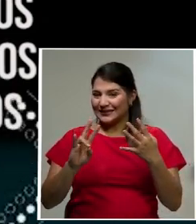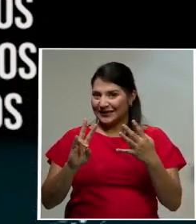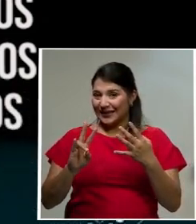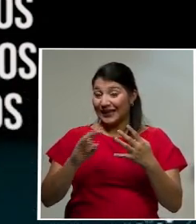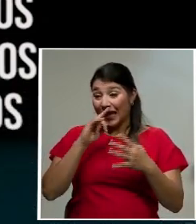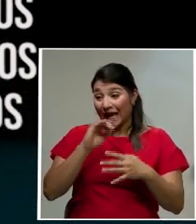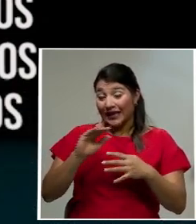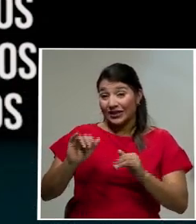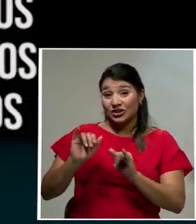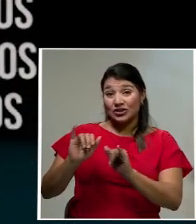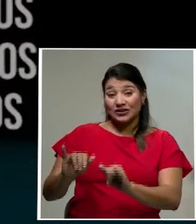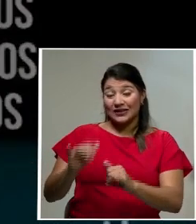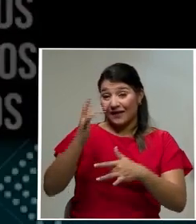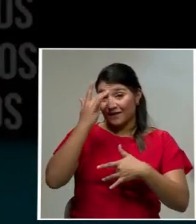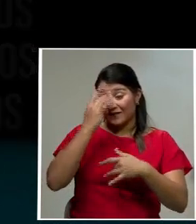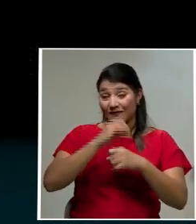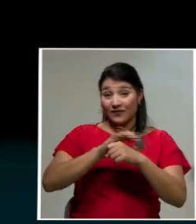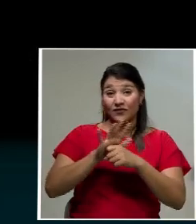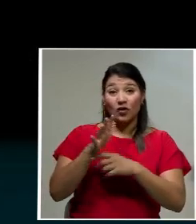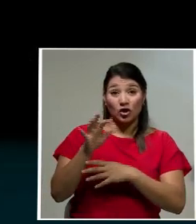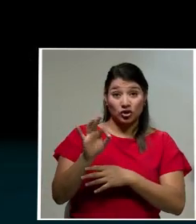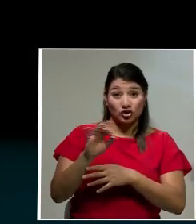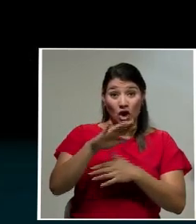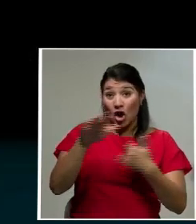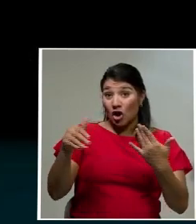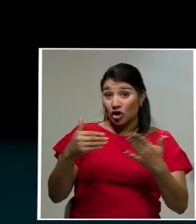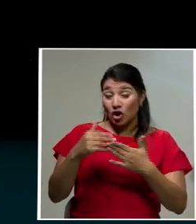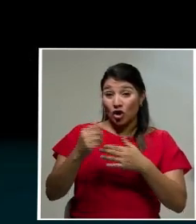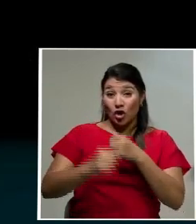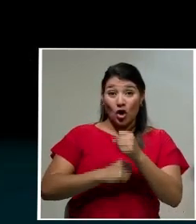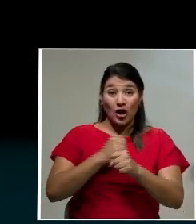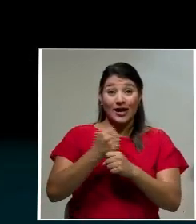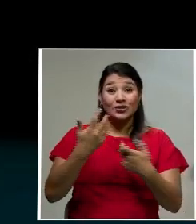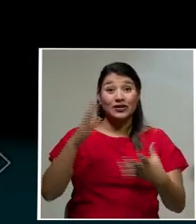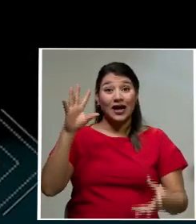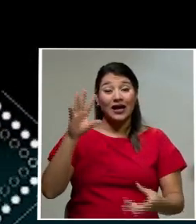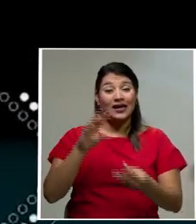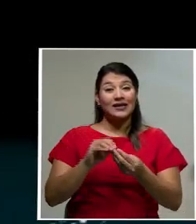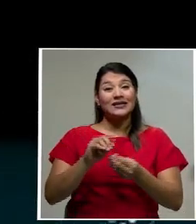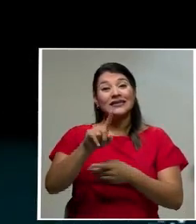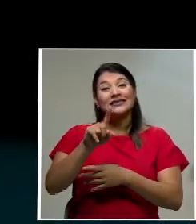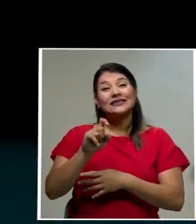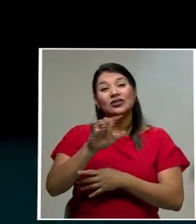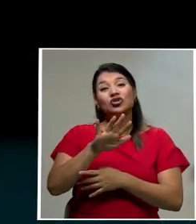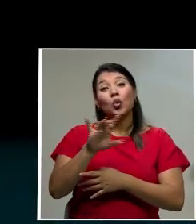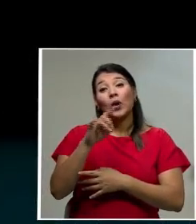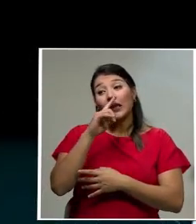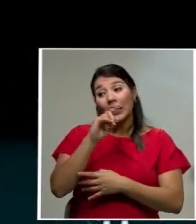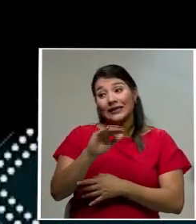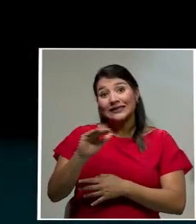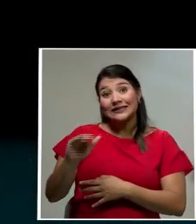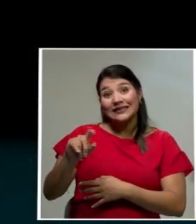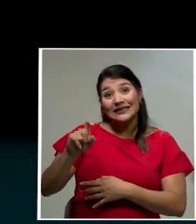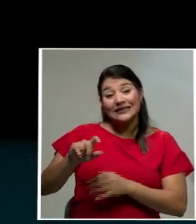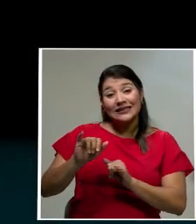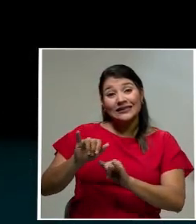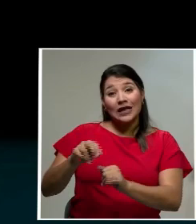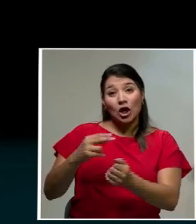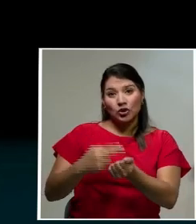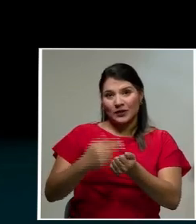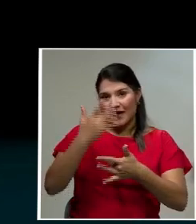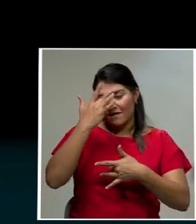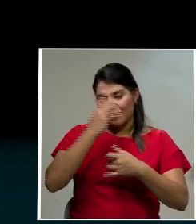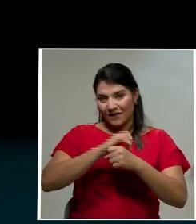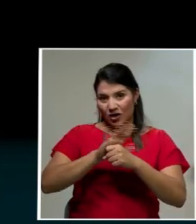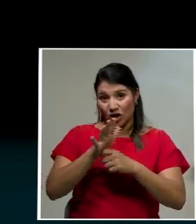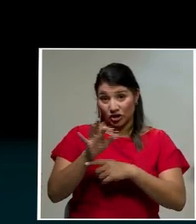por el SARS-CoV-2. En total, durante todo el año son 158 menores que han requerido hospitalización. De ellos,